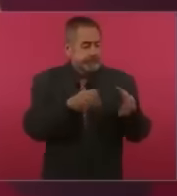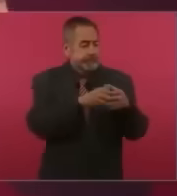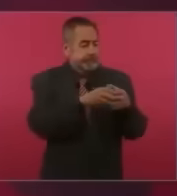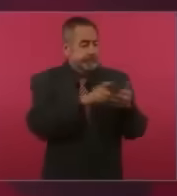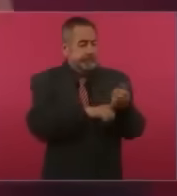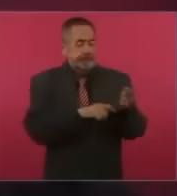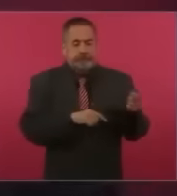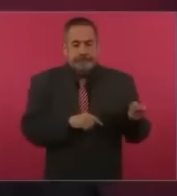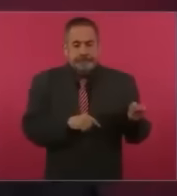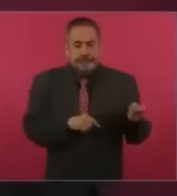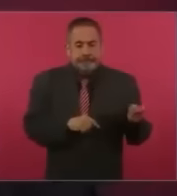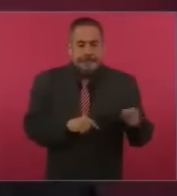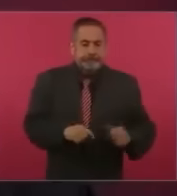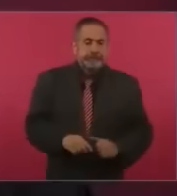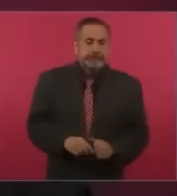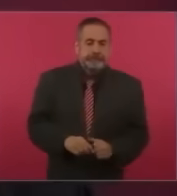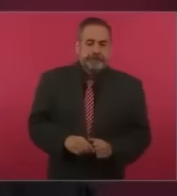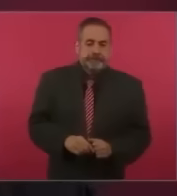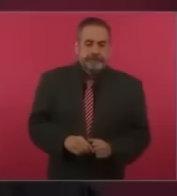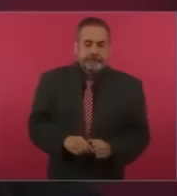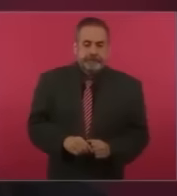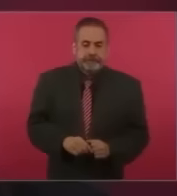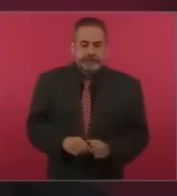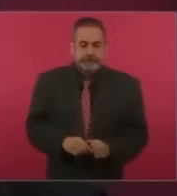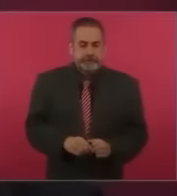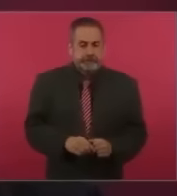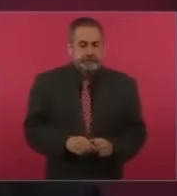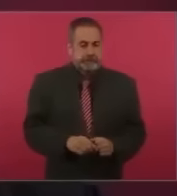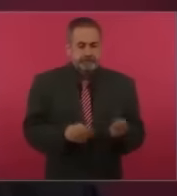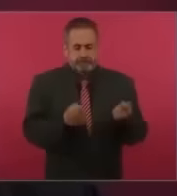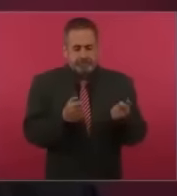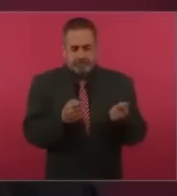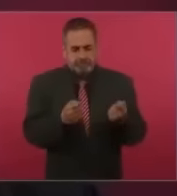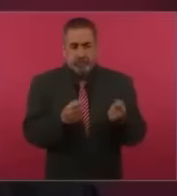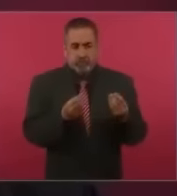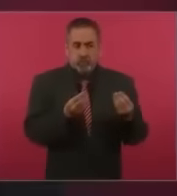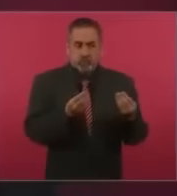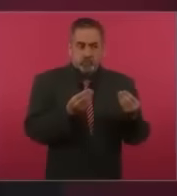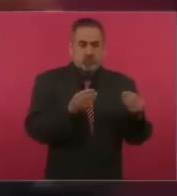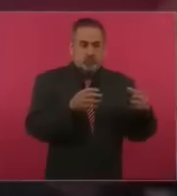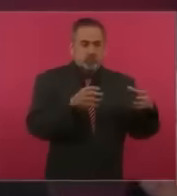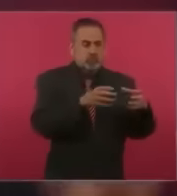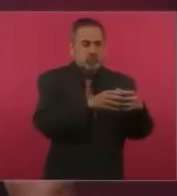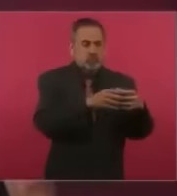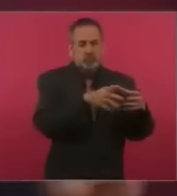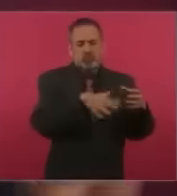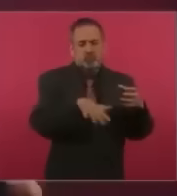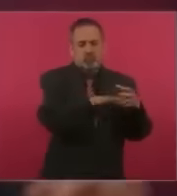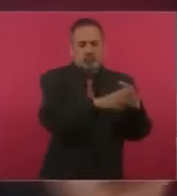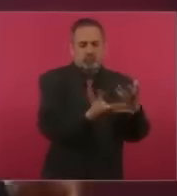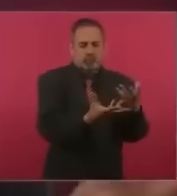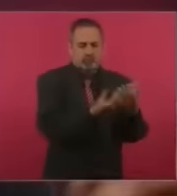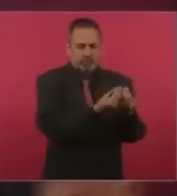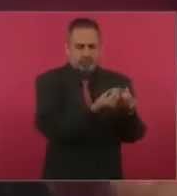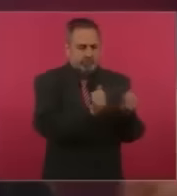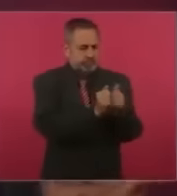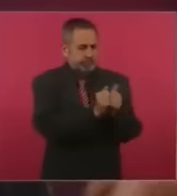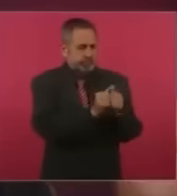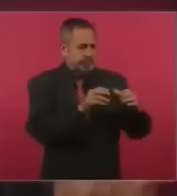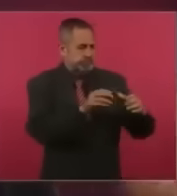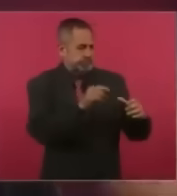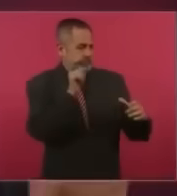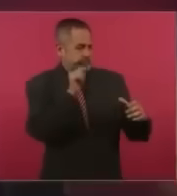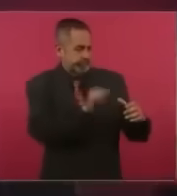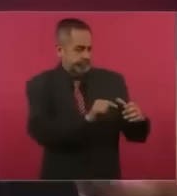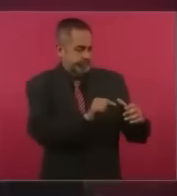presidentas de las mesas directivas de las cámaras del congreso como si el mexicano fuera un estado unipersonal encarnado en la figura del